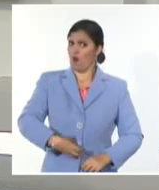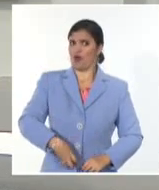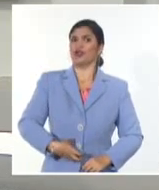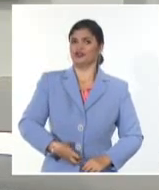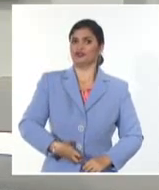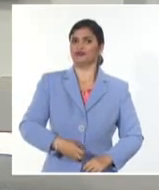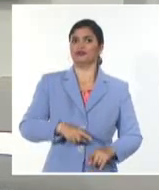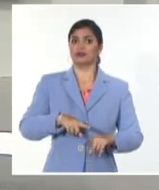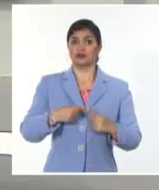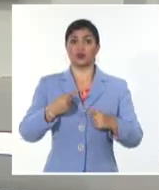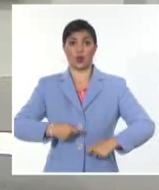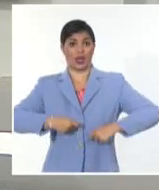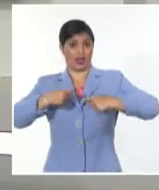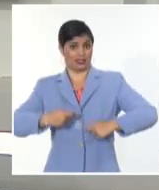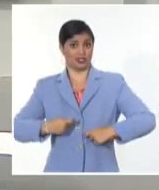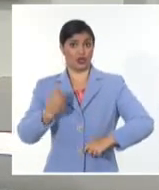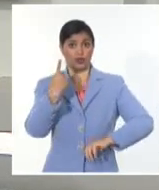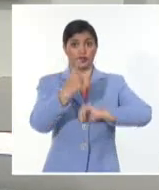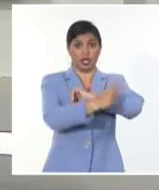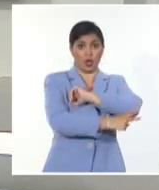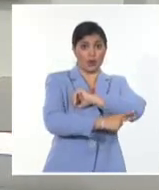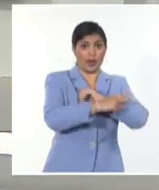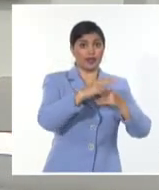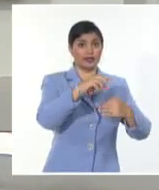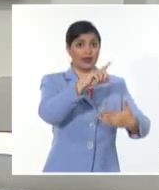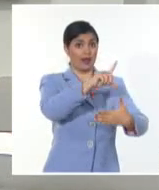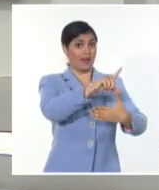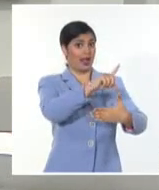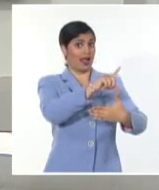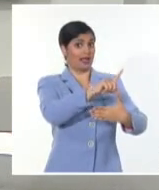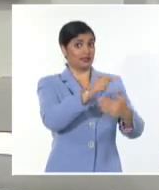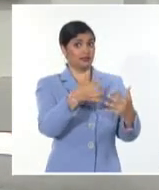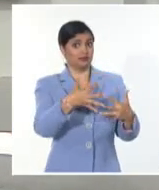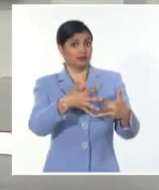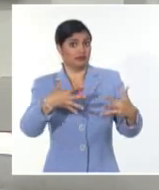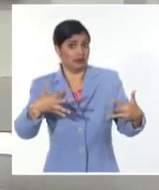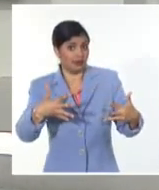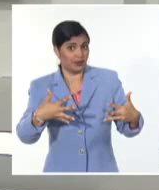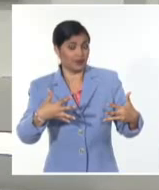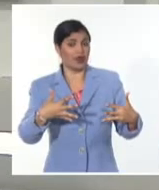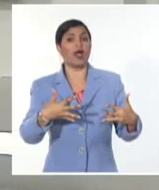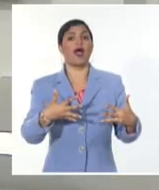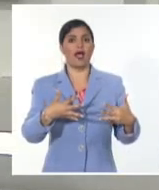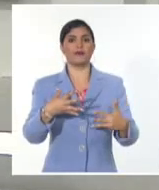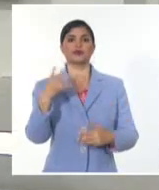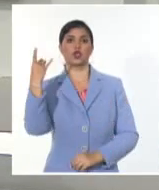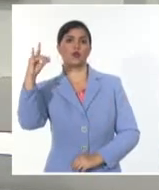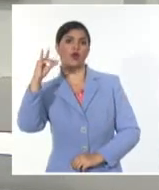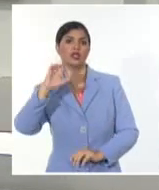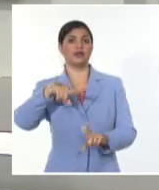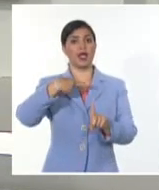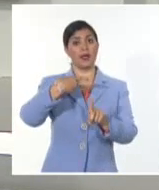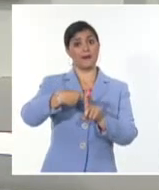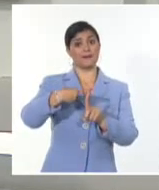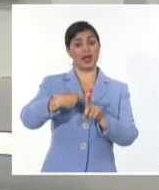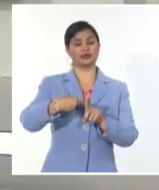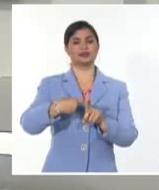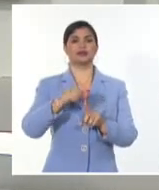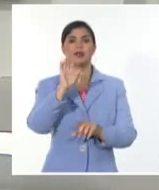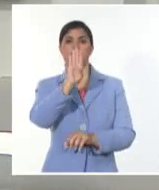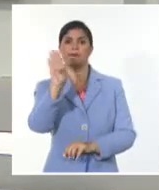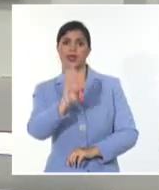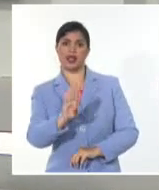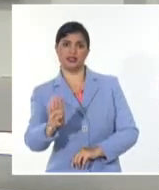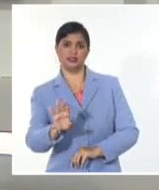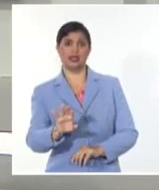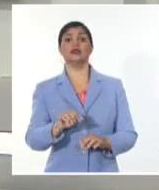una decisión de un solo país en América Latina. También Bolivia y Belice rompieron mucho antes con Tel Aviv, Pero en el